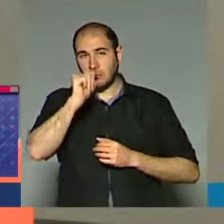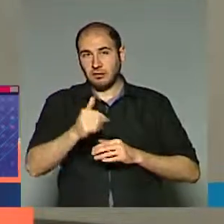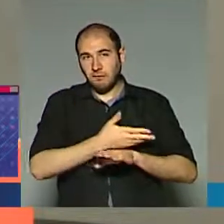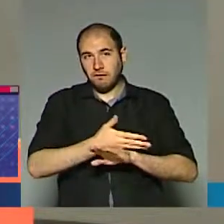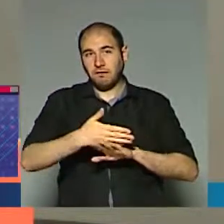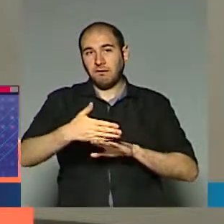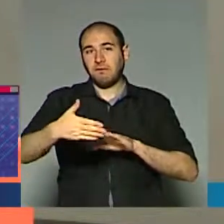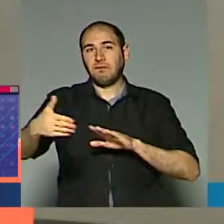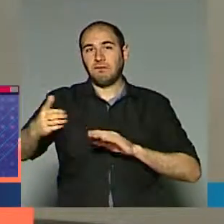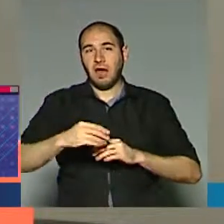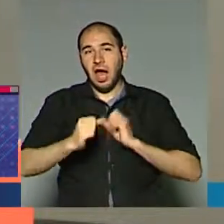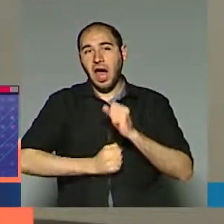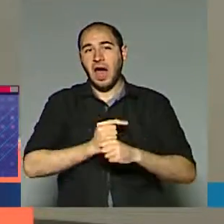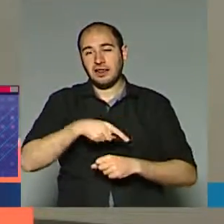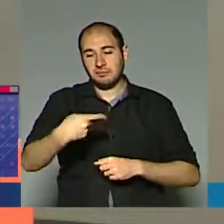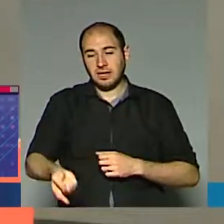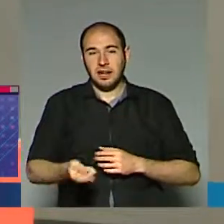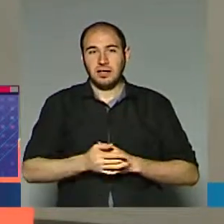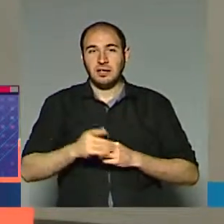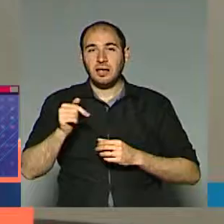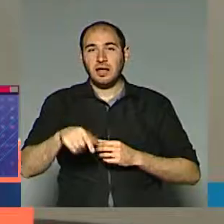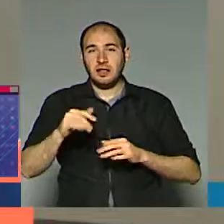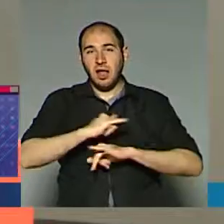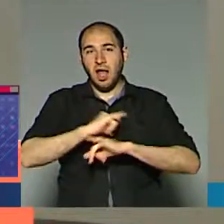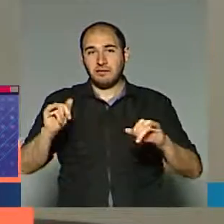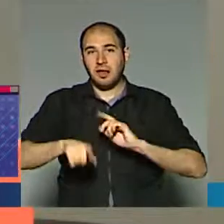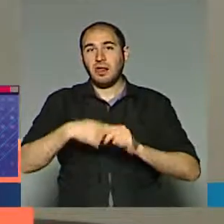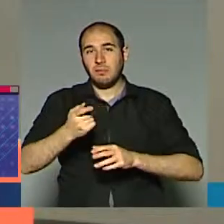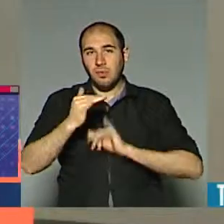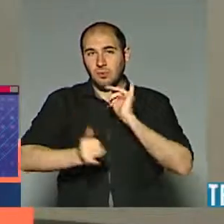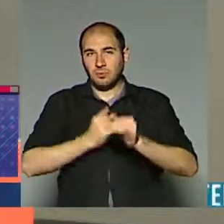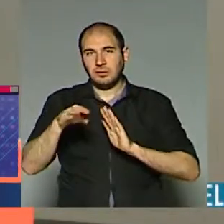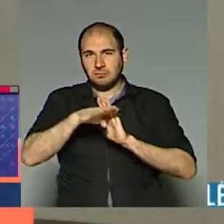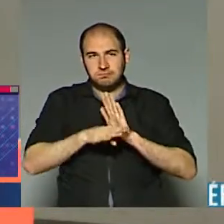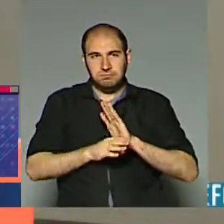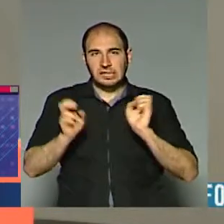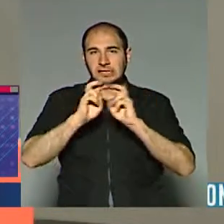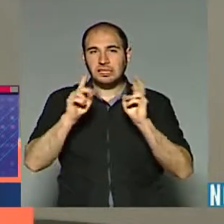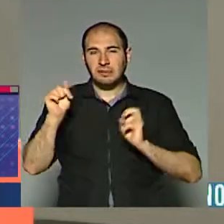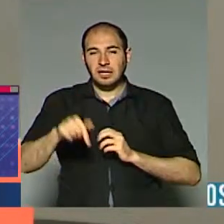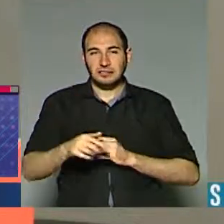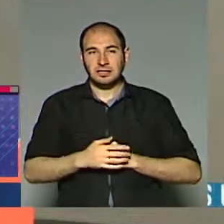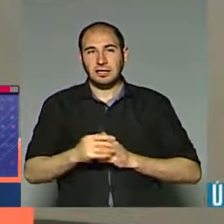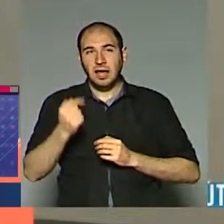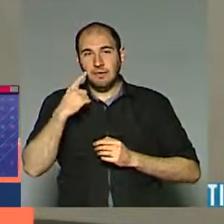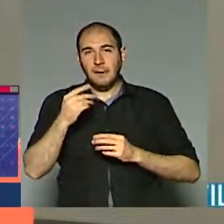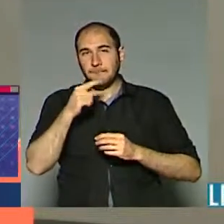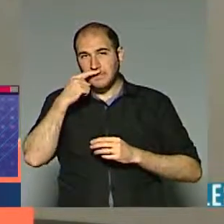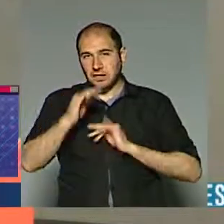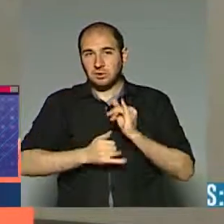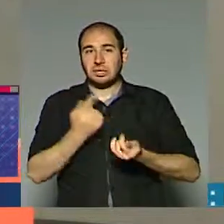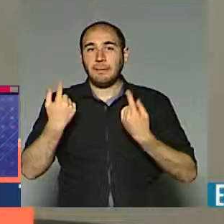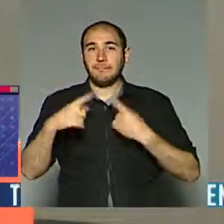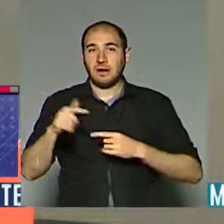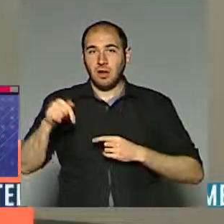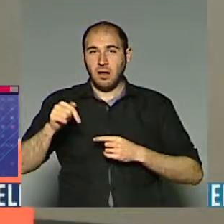seguir pasando al menos hasta mañana cuando se produzcan estos anuncios. Enseguida vamos a hablar específicamente de ese tema de lo que se espera con Mauricio Macri. Pero